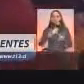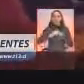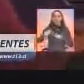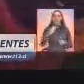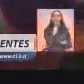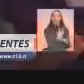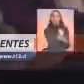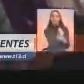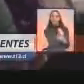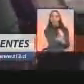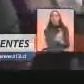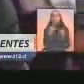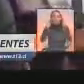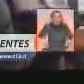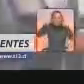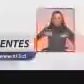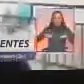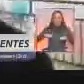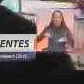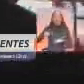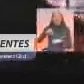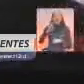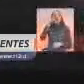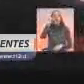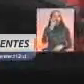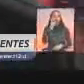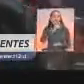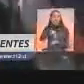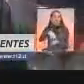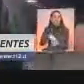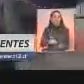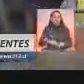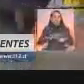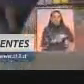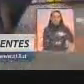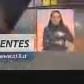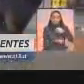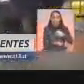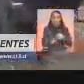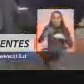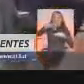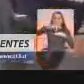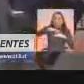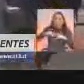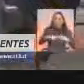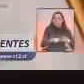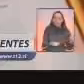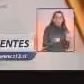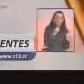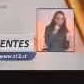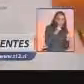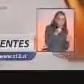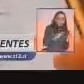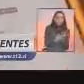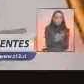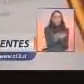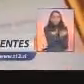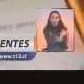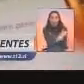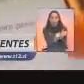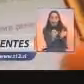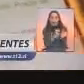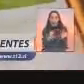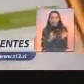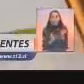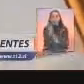metros. Parada 1 Parque O'Higgins. Gracias a un fondo Semilla Social, René y Miguel lograron echar a andar la aplicación a comienzos